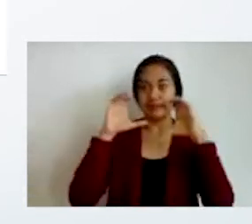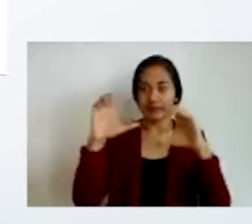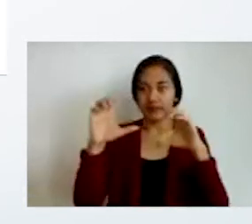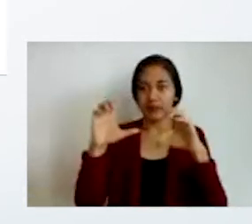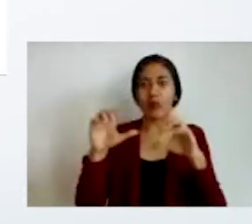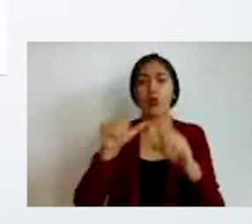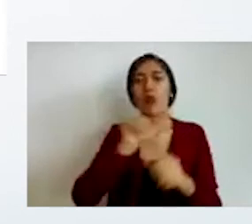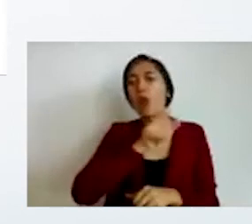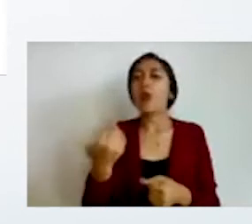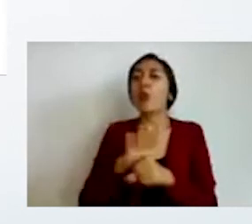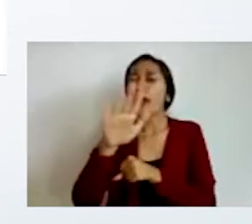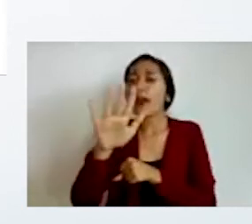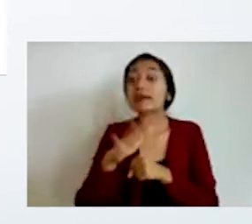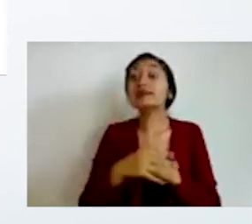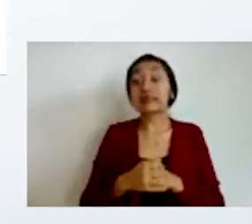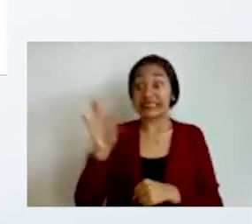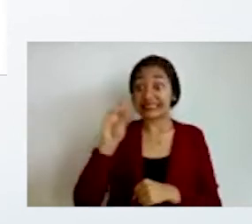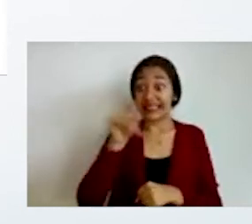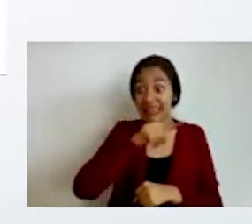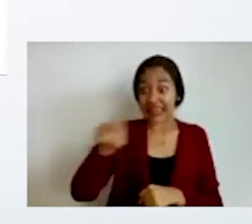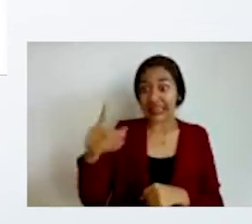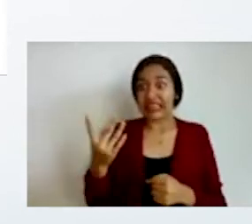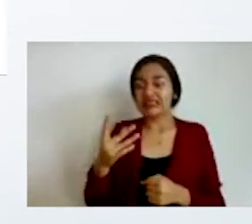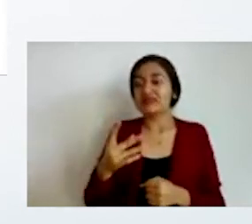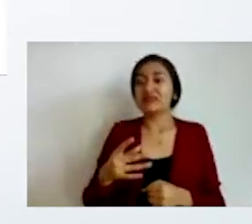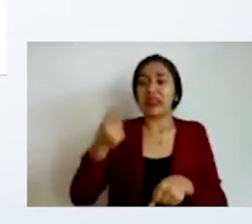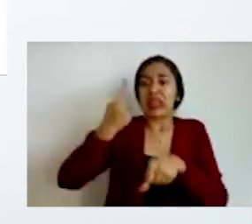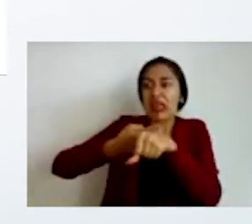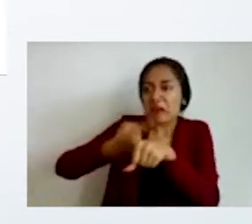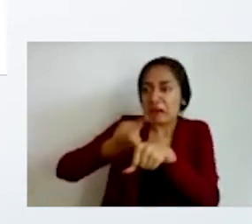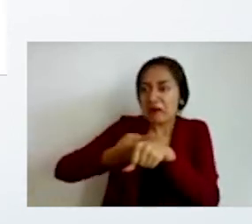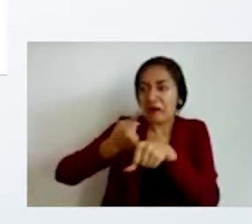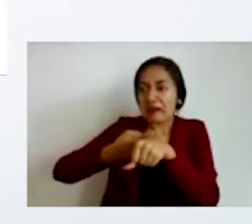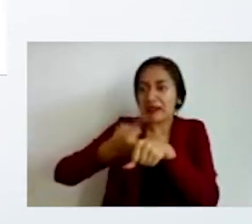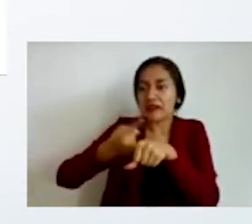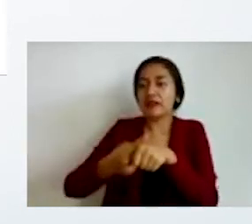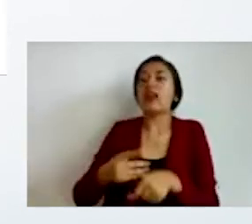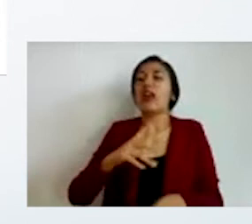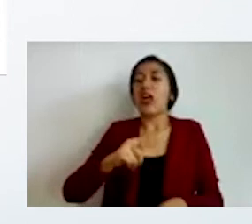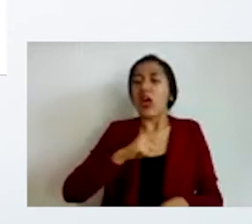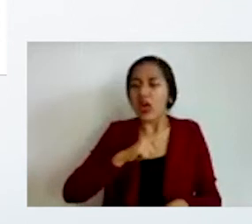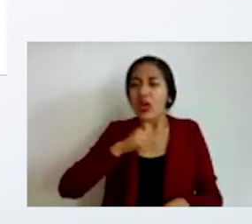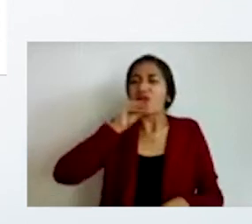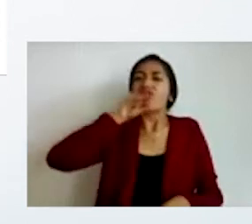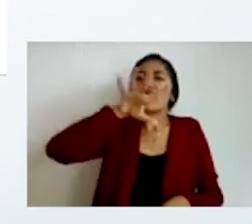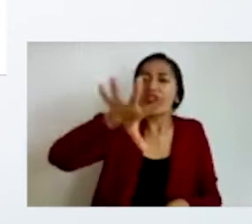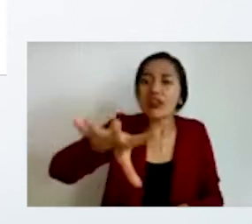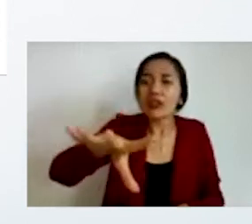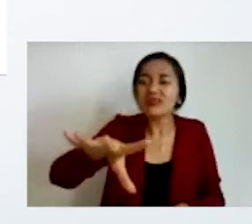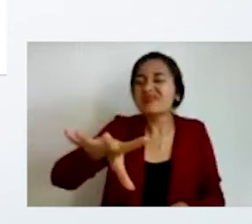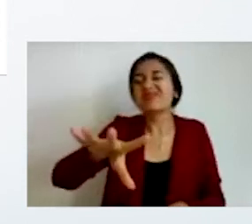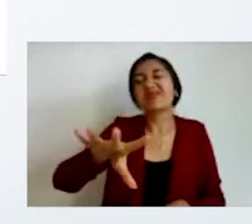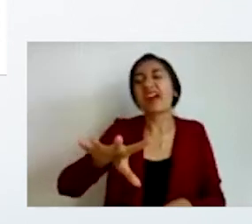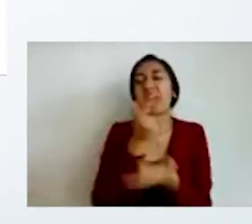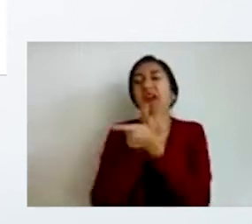sin la persona que está enferma, perdón, y que está liberando el virus, no se protege de alguna